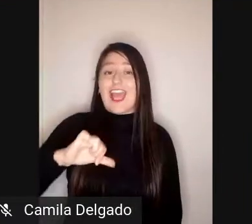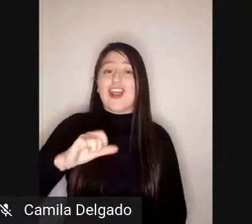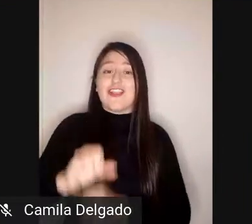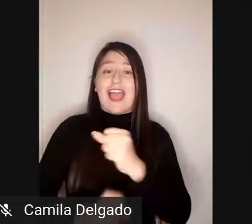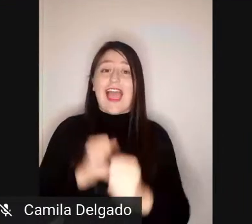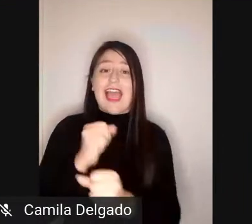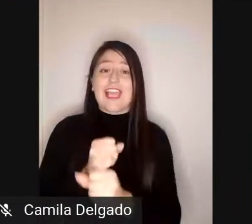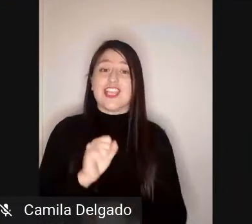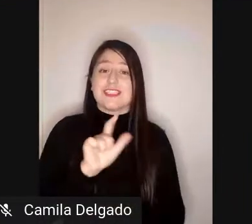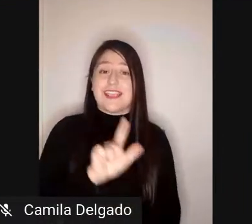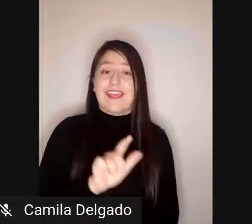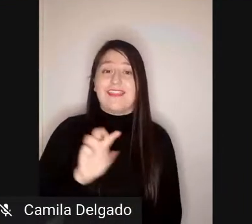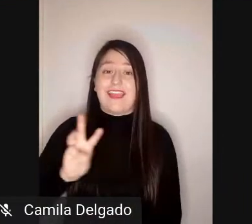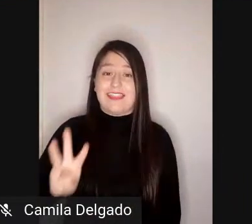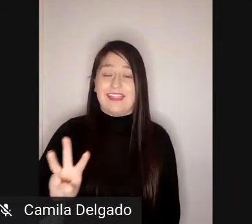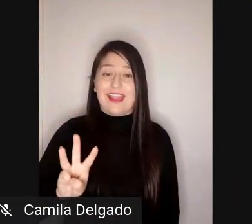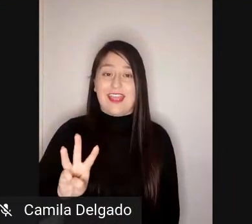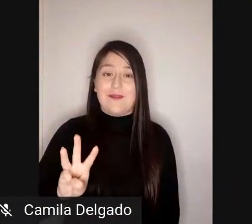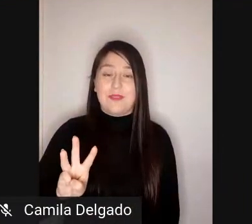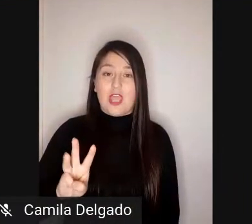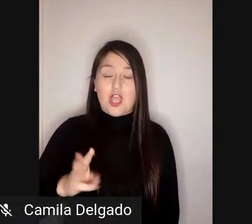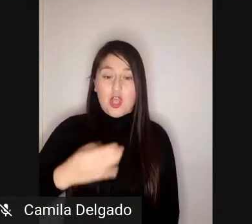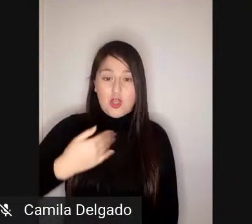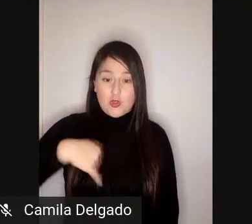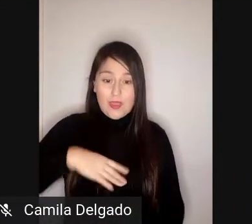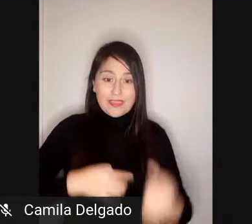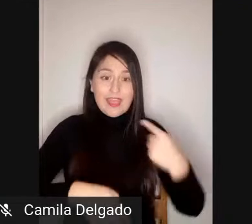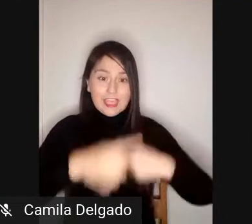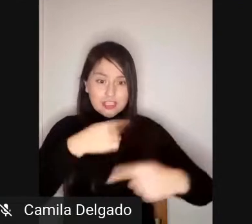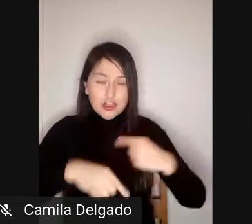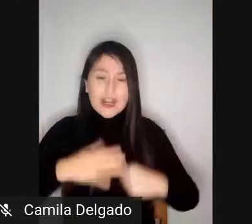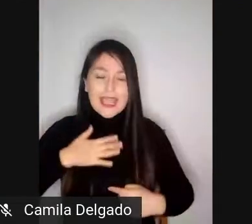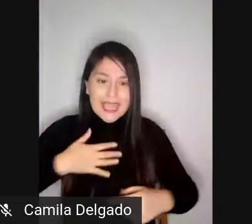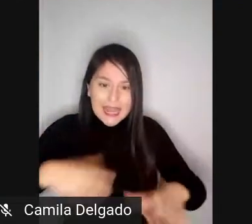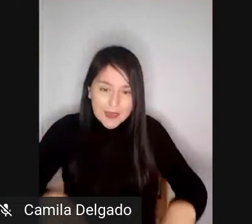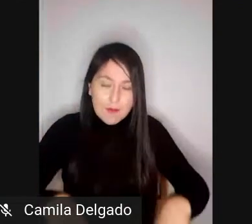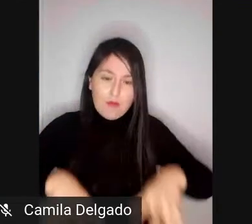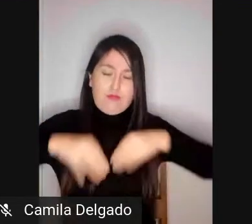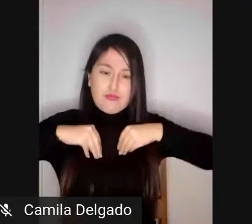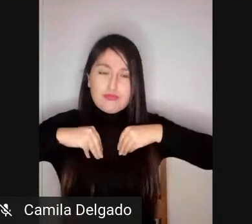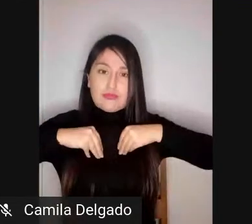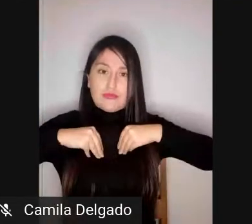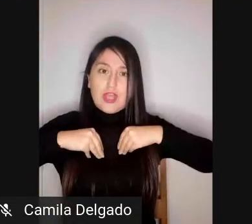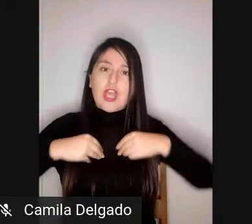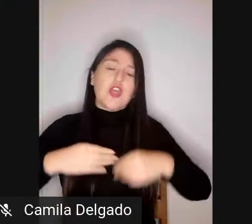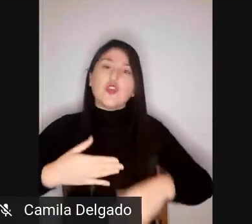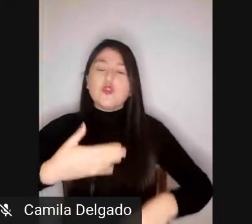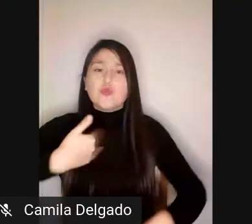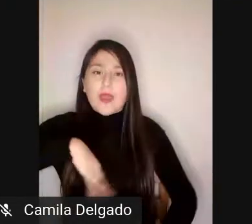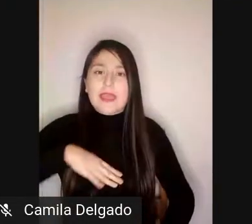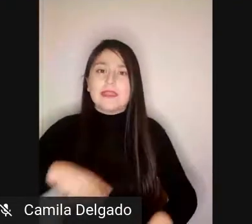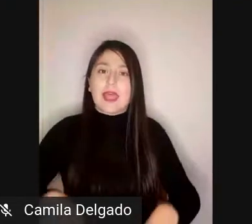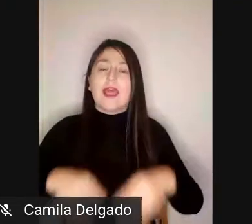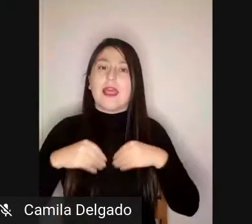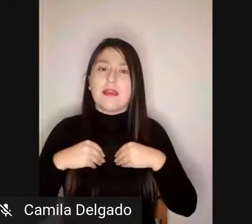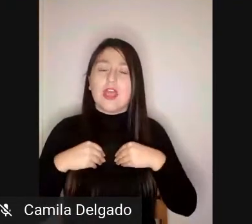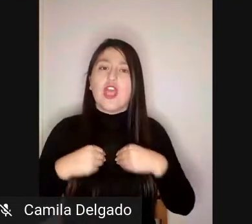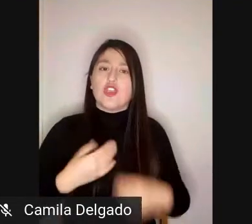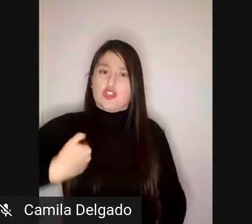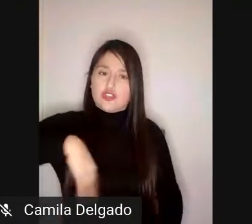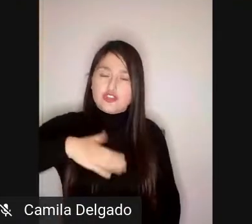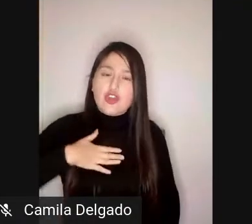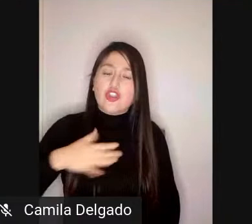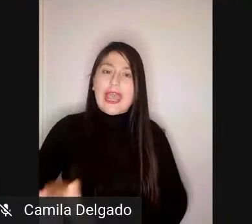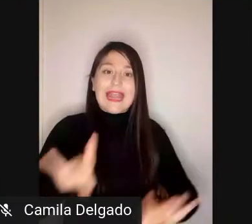el querer tomar la historia nuestra, la historia del pueblo chileno en nuestras manos, tomar nuestras propias decisiones.